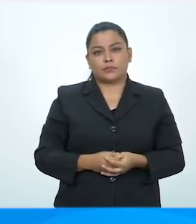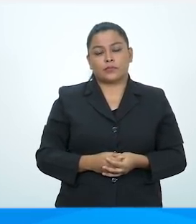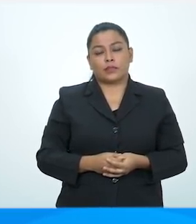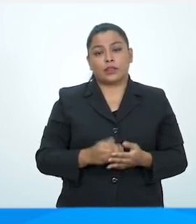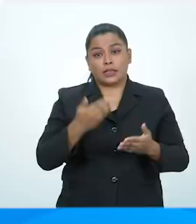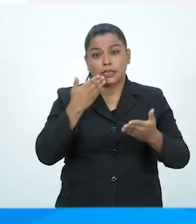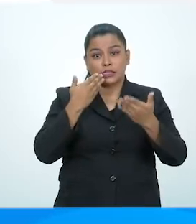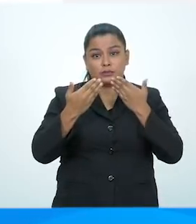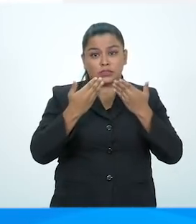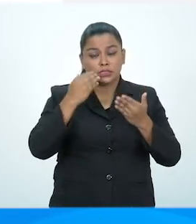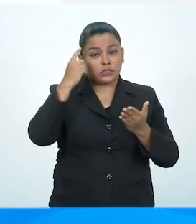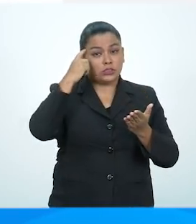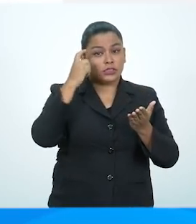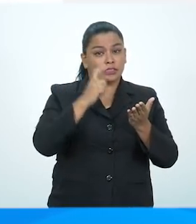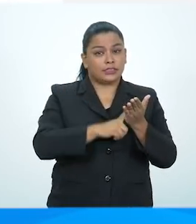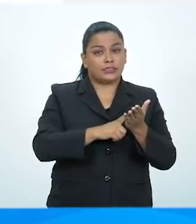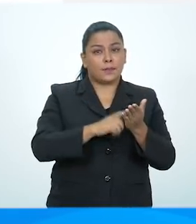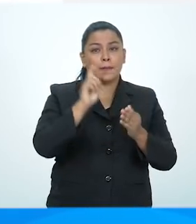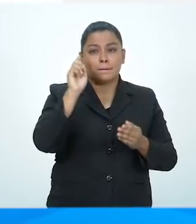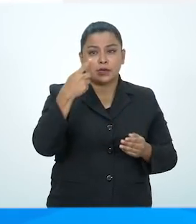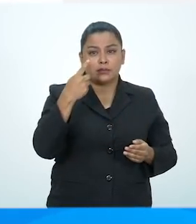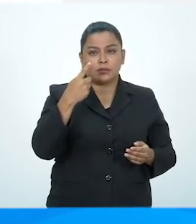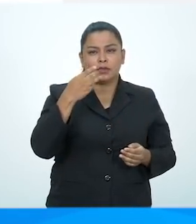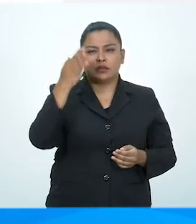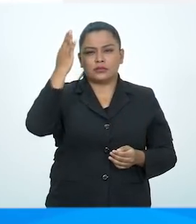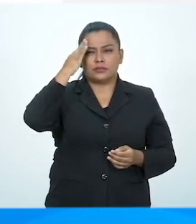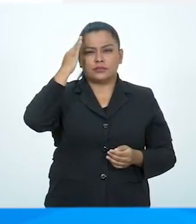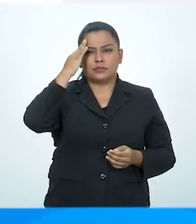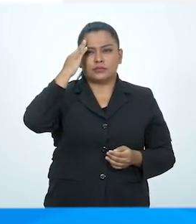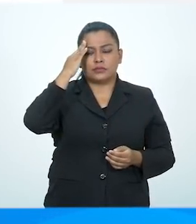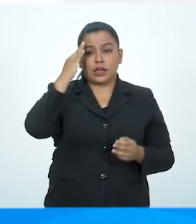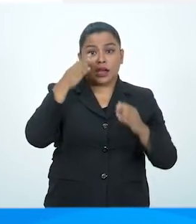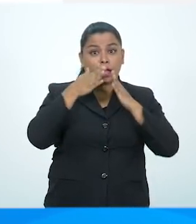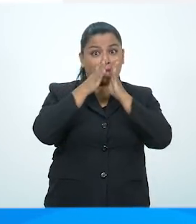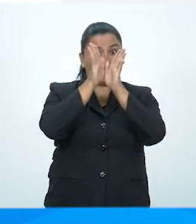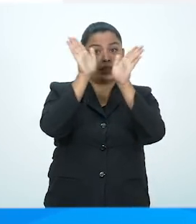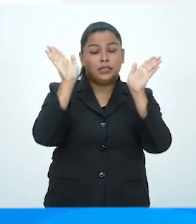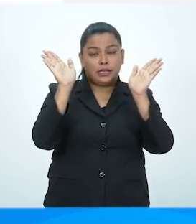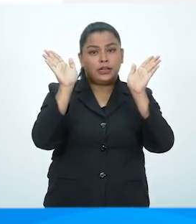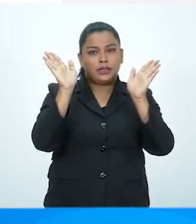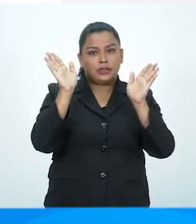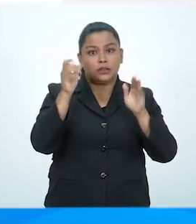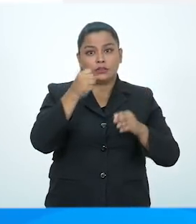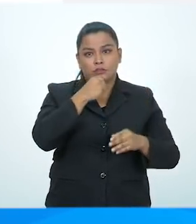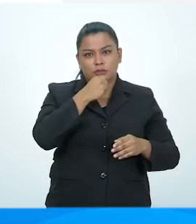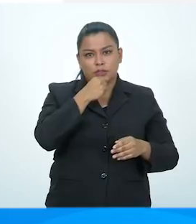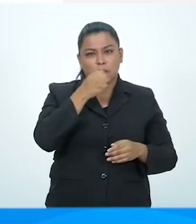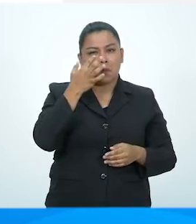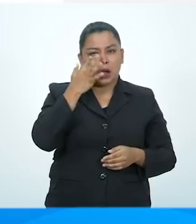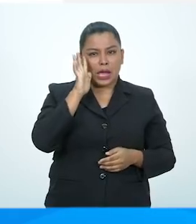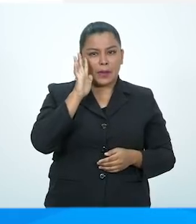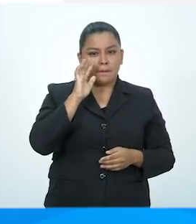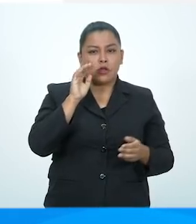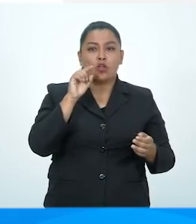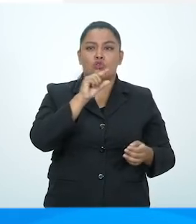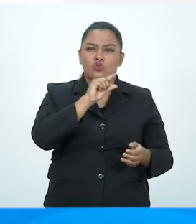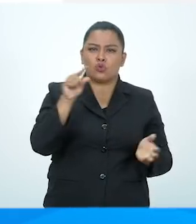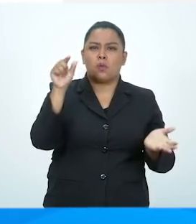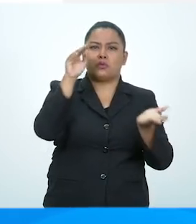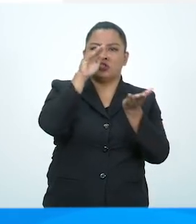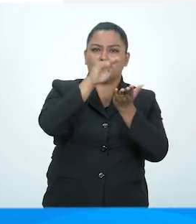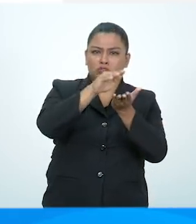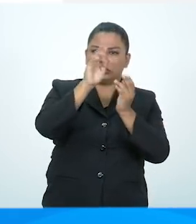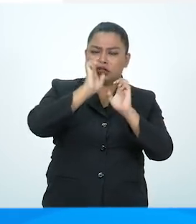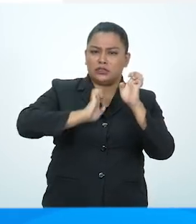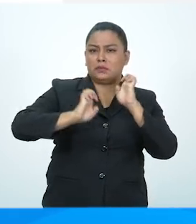En la descripción de la prueba, primero encontrará las generalidades. Por ejemplo, la unidad